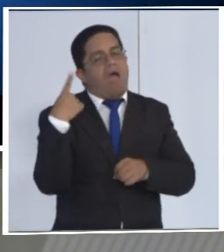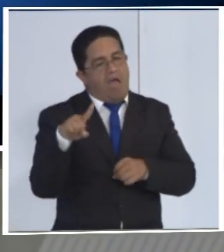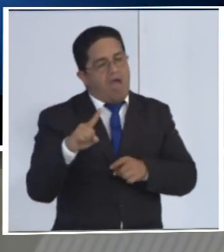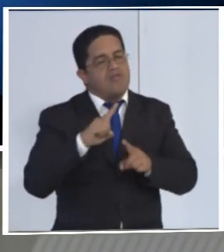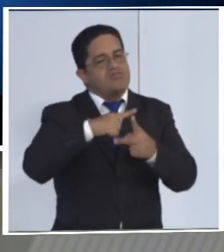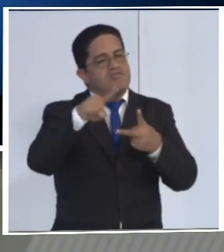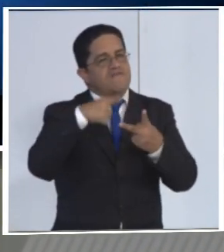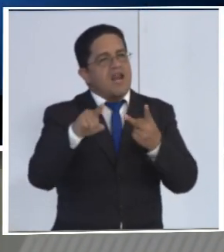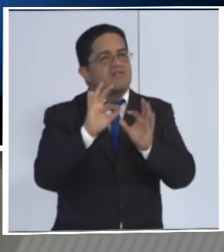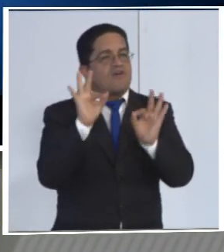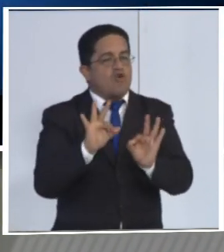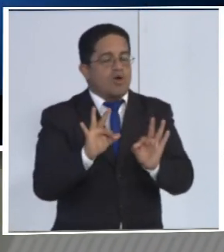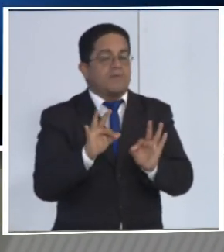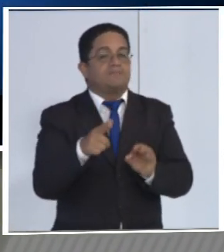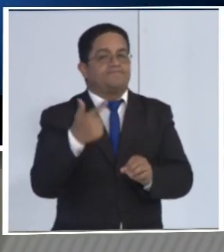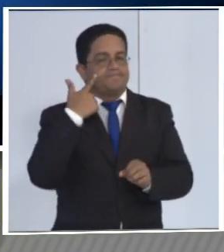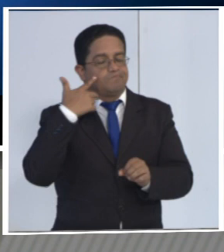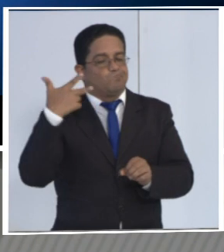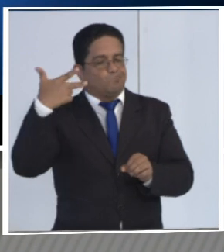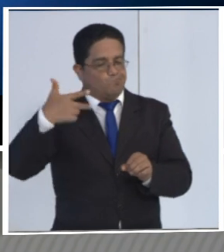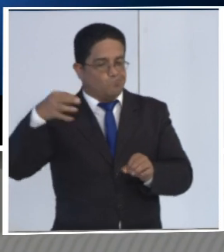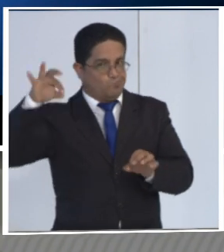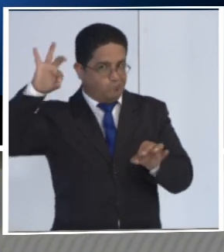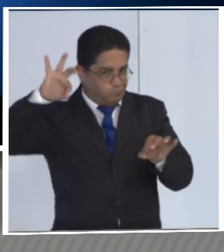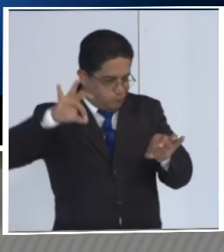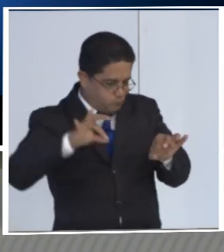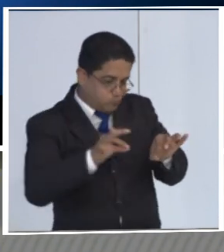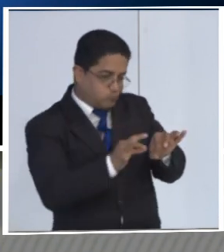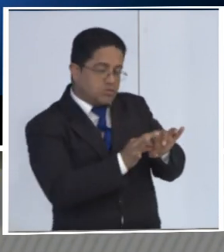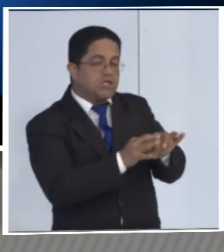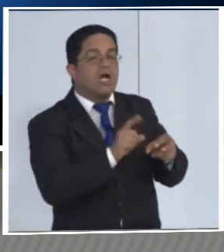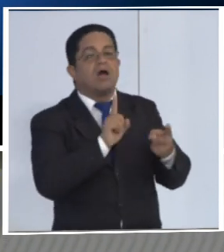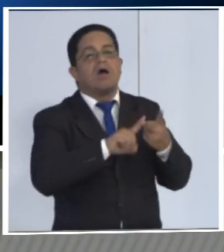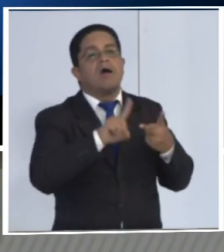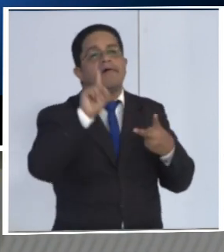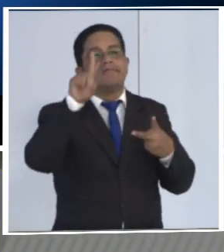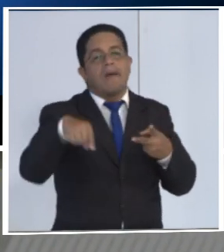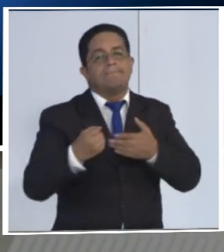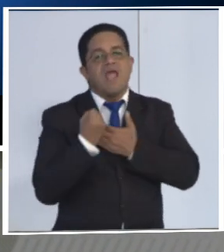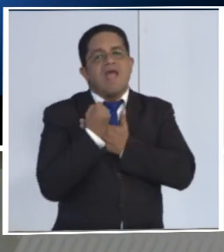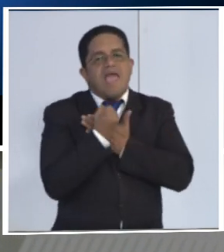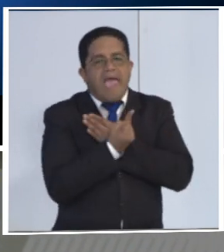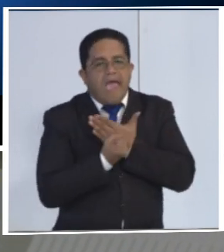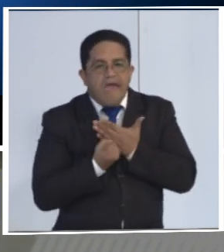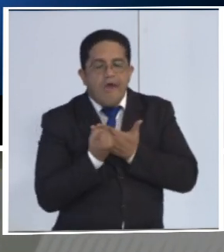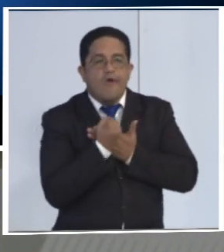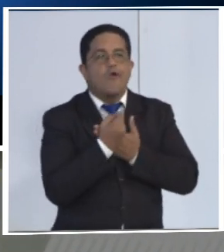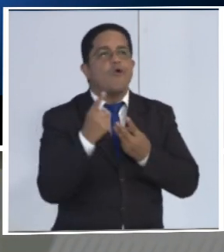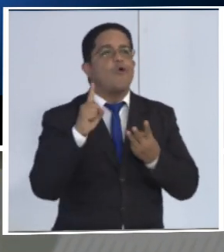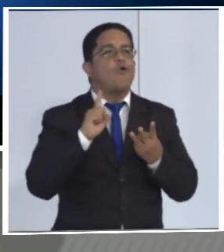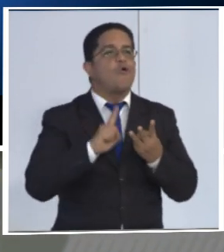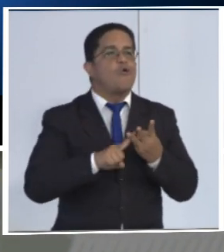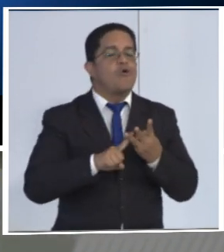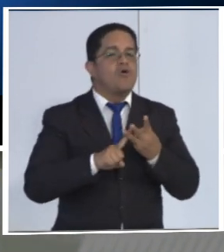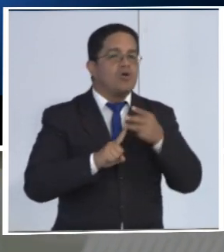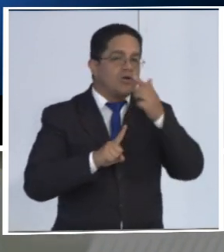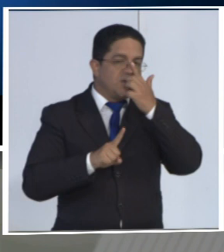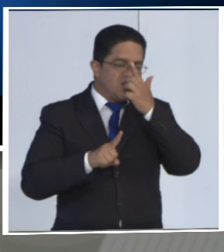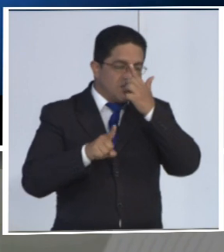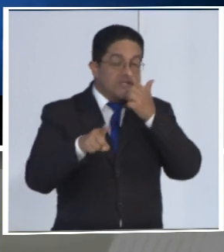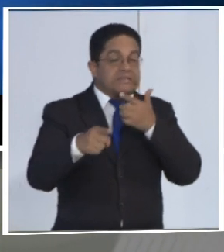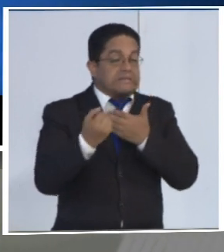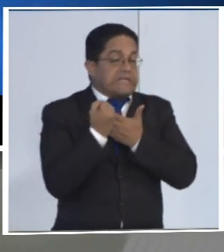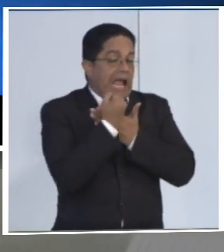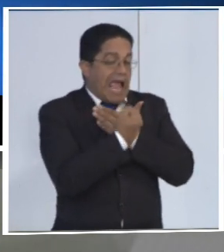procedimientos. A través de la anoscopia lo podemos hacer ecosonograma, podemos hacer ecofistulografía que nos va